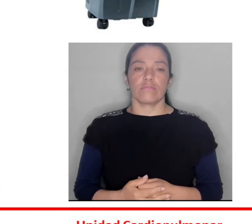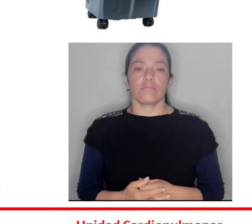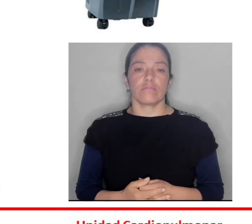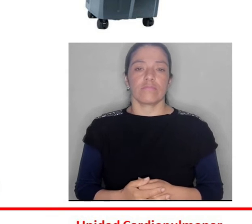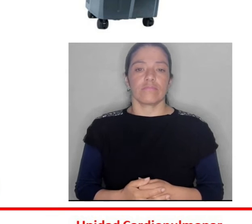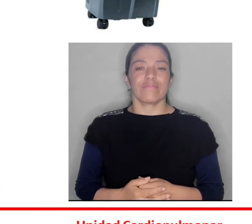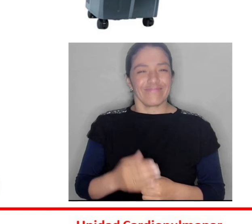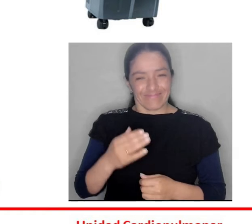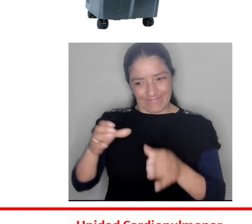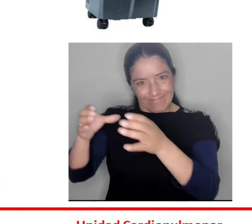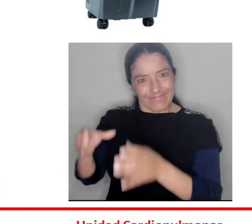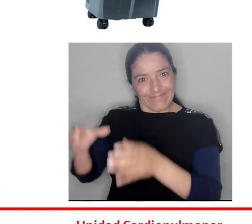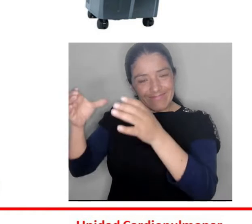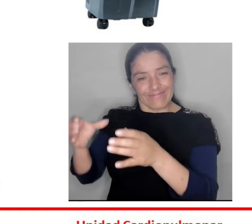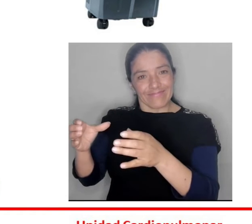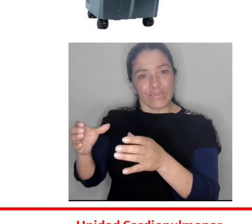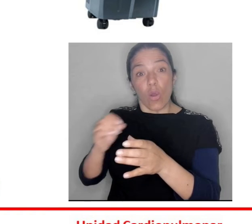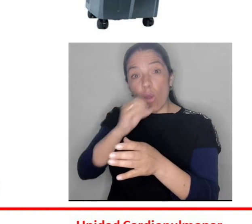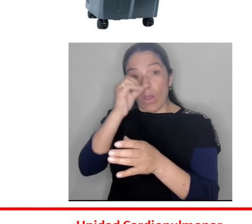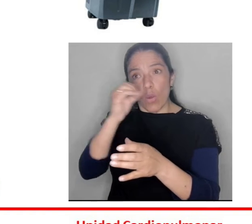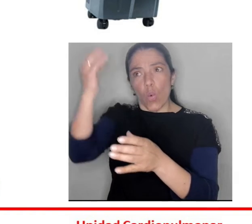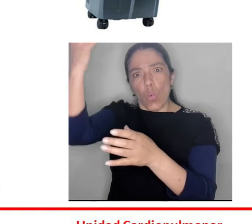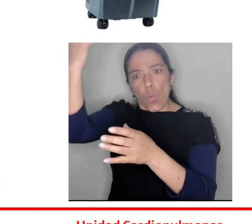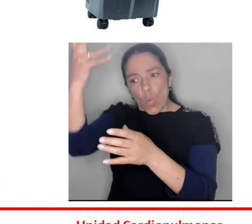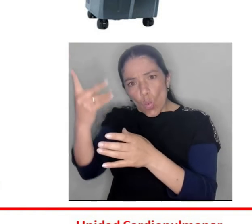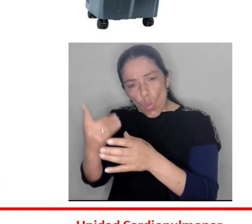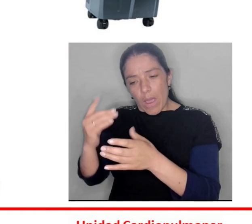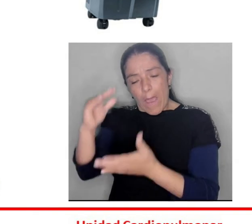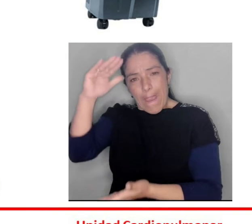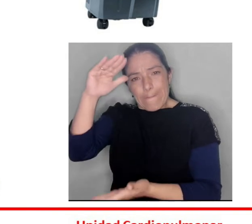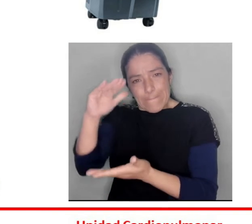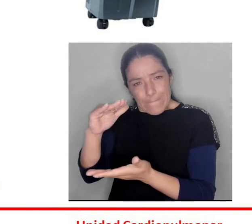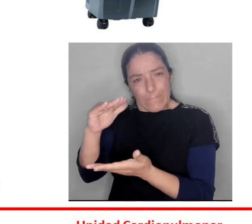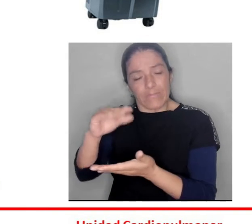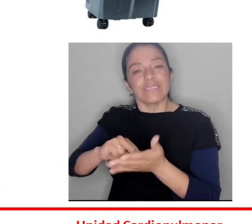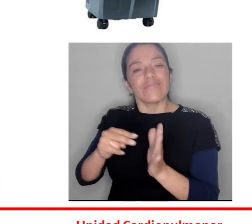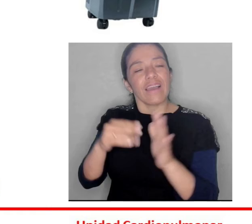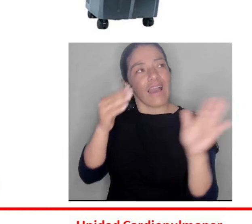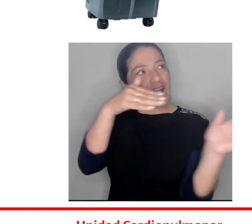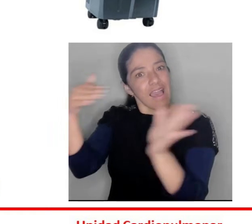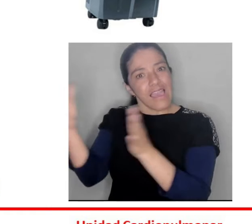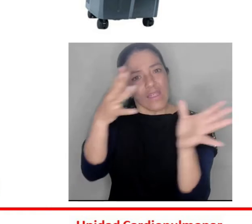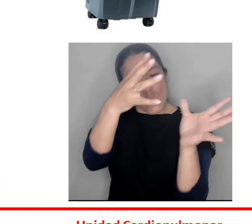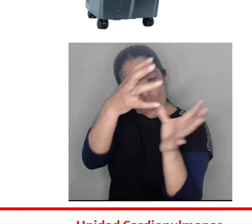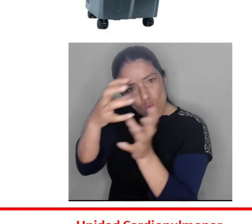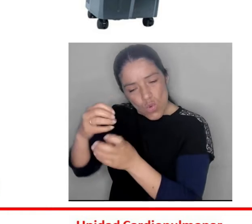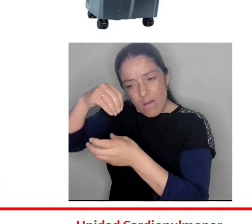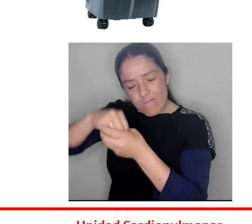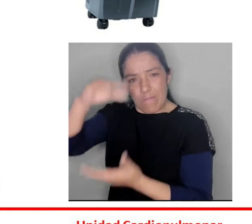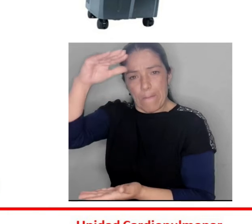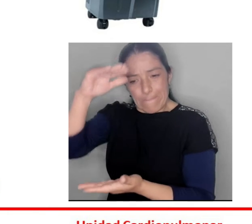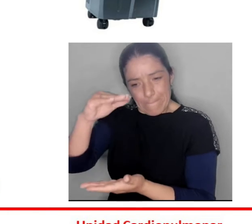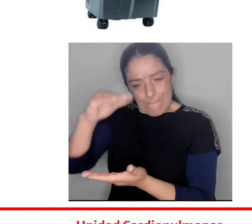Por otra parte, contamos con el compresor de oxígeno. El compresor de oxígeno es un aparato que extrae el oxígeno del